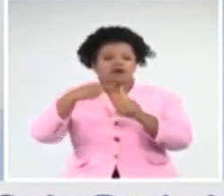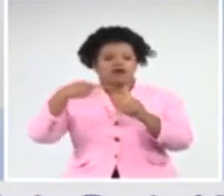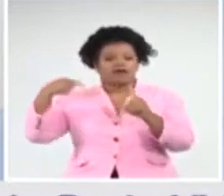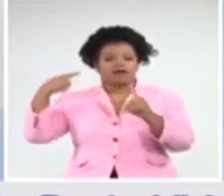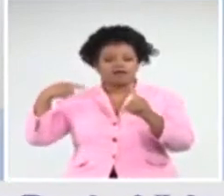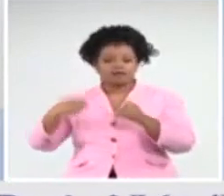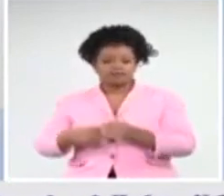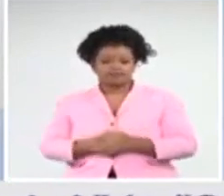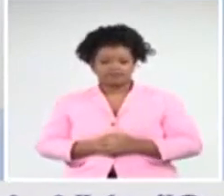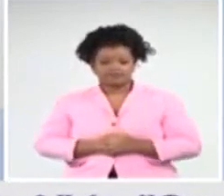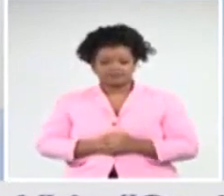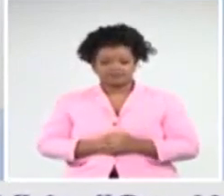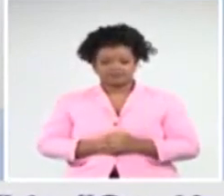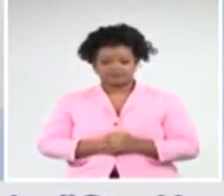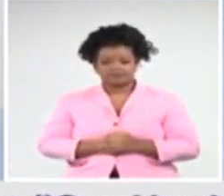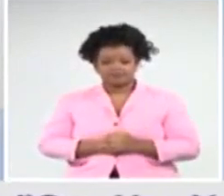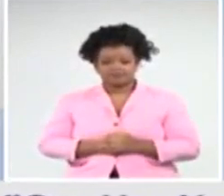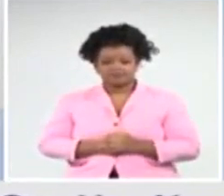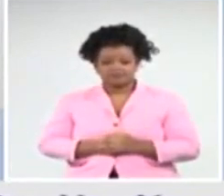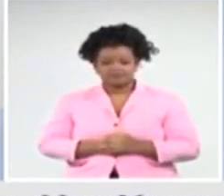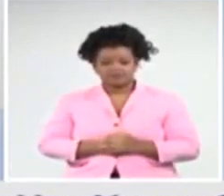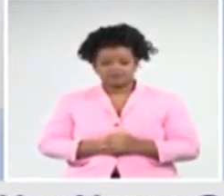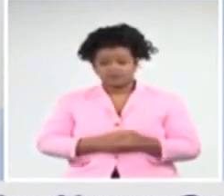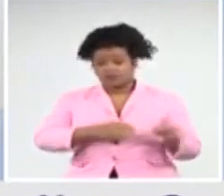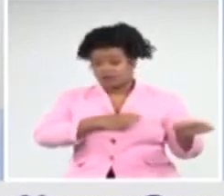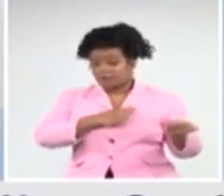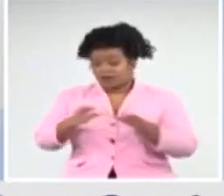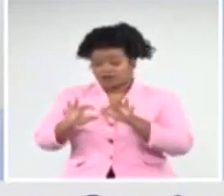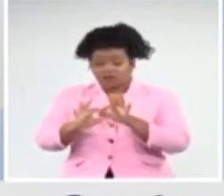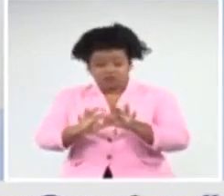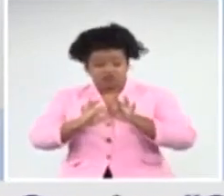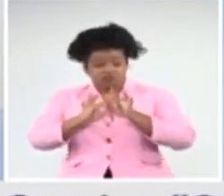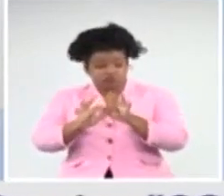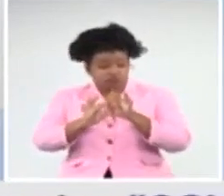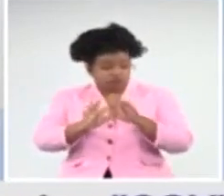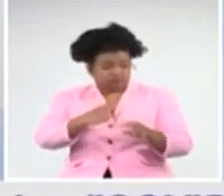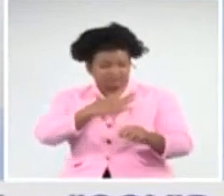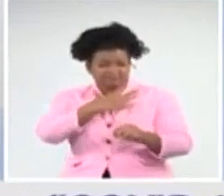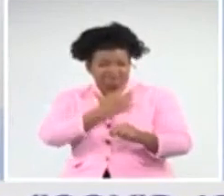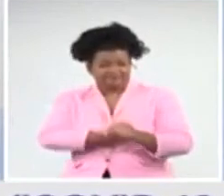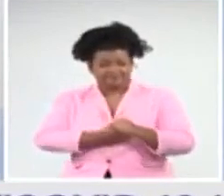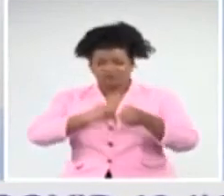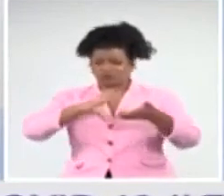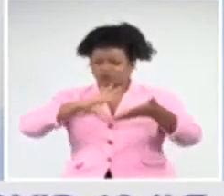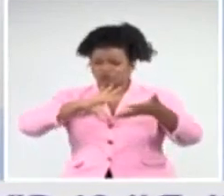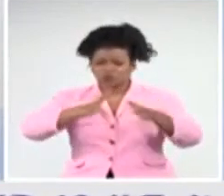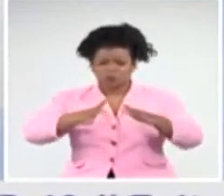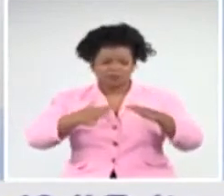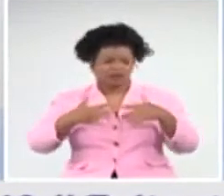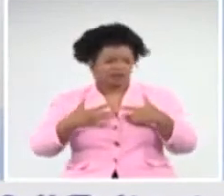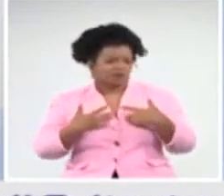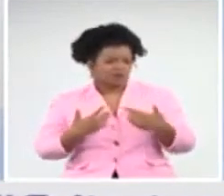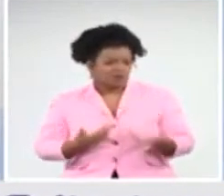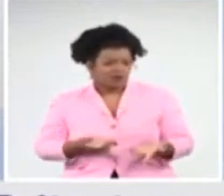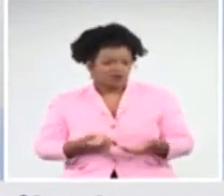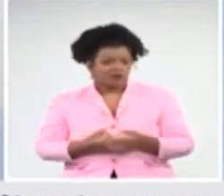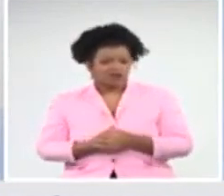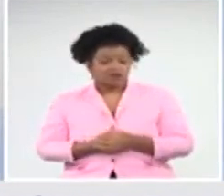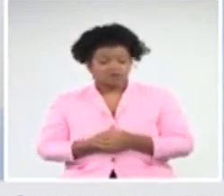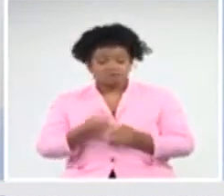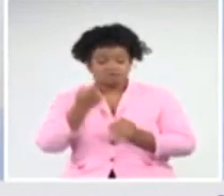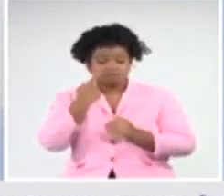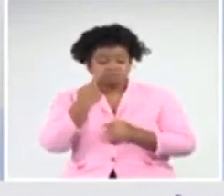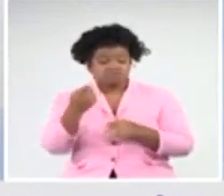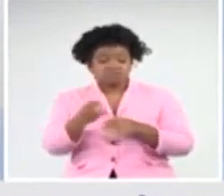Y lo que es todavía más grave, más lamentable, más complejo, más que denota que todavía